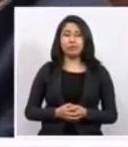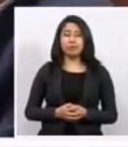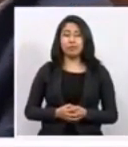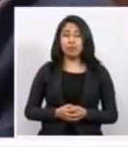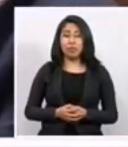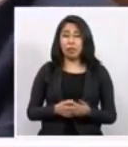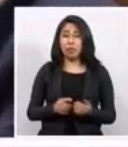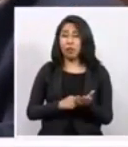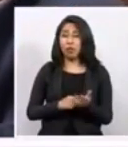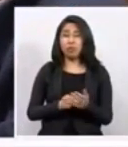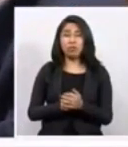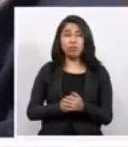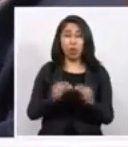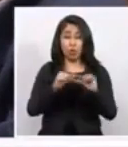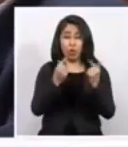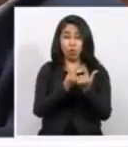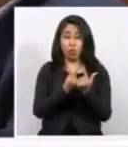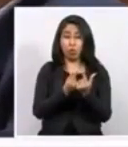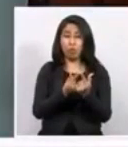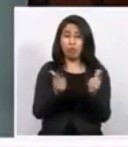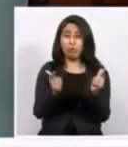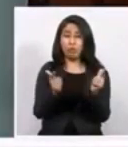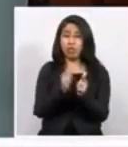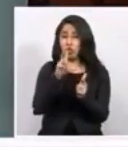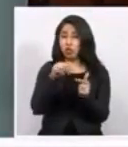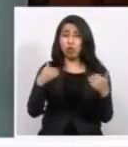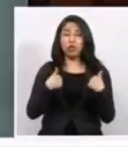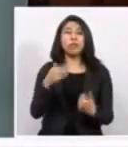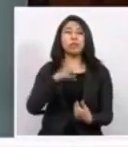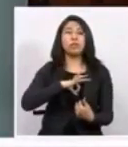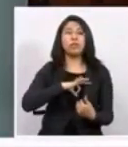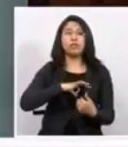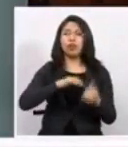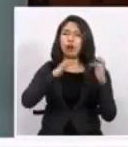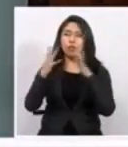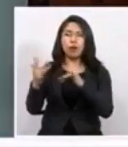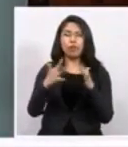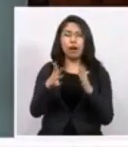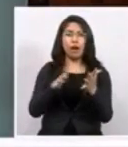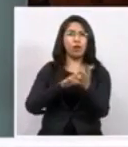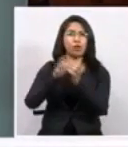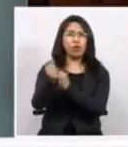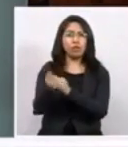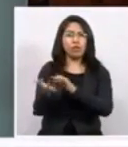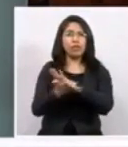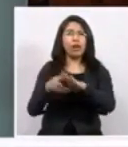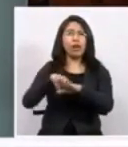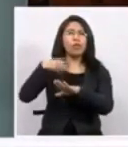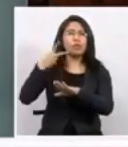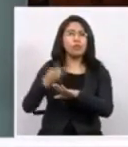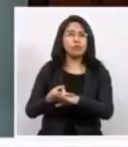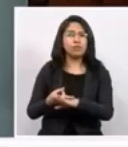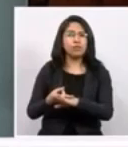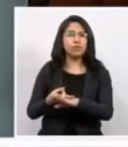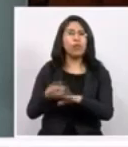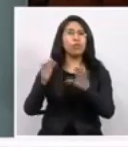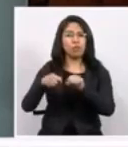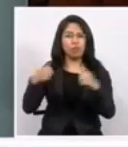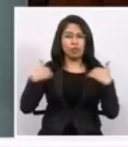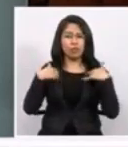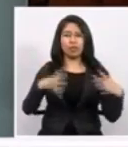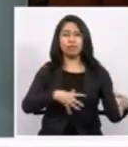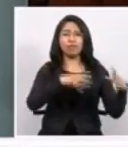recurren a la desestabilización, a la violencia, a golpes de Estado para hacerse del poder.